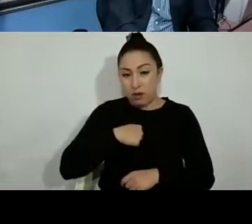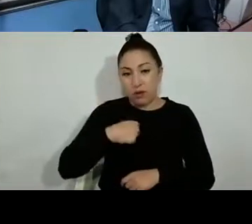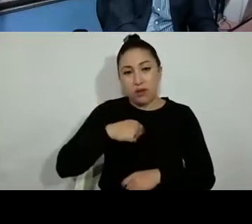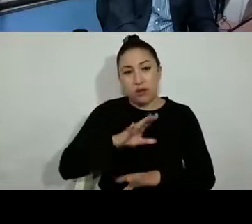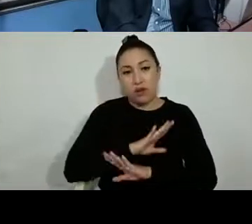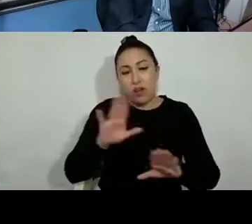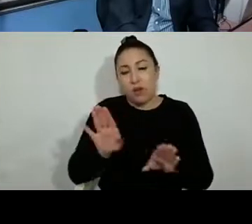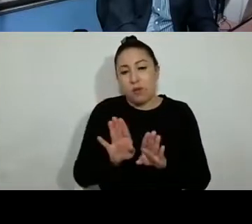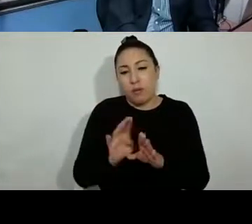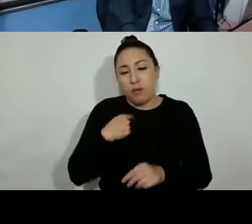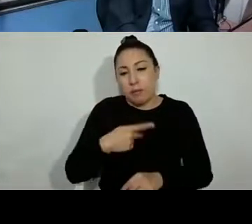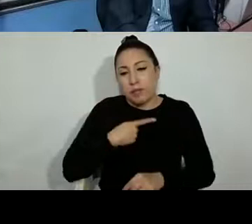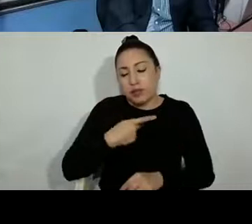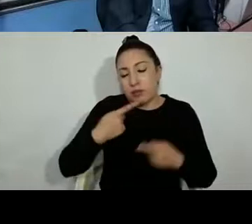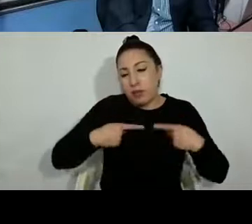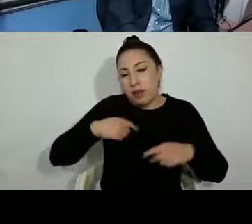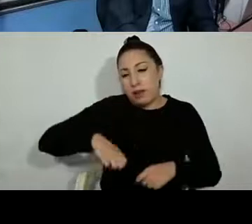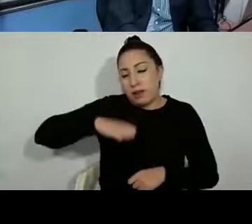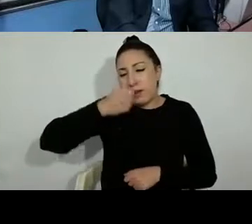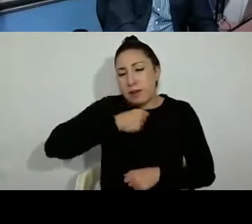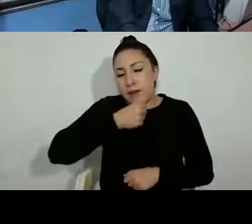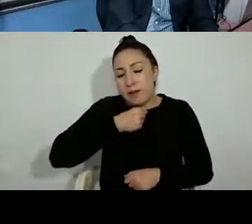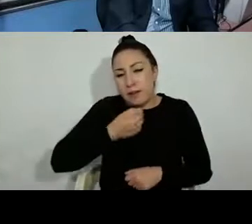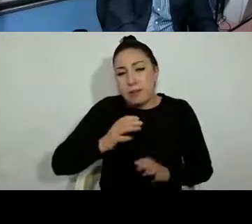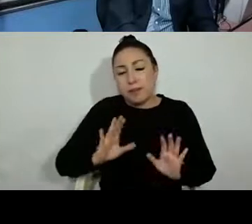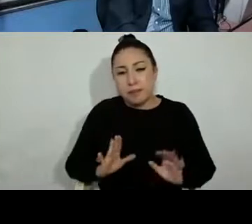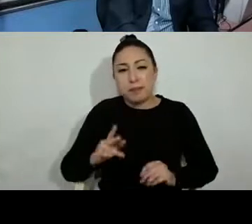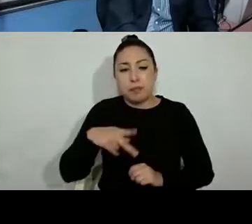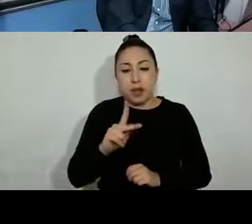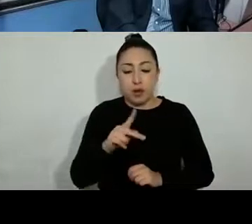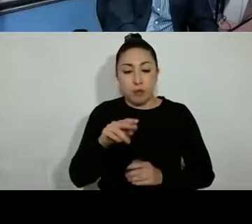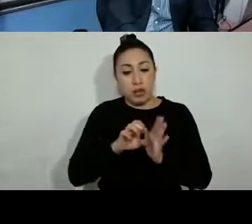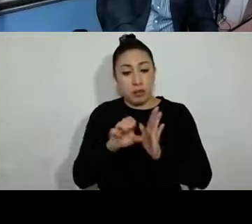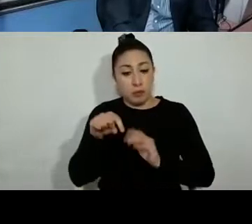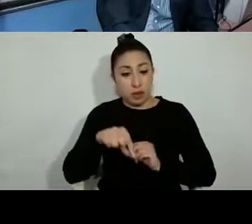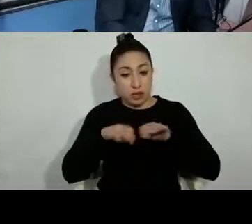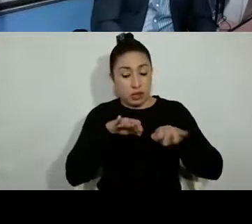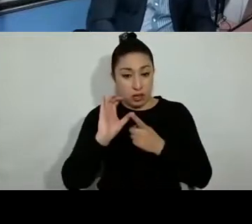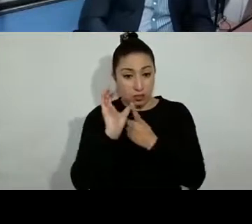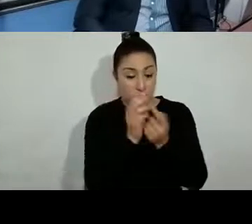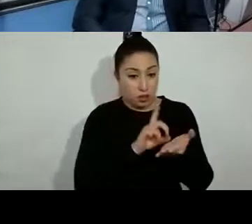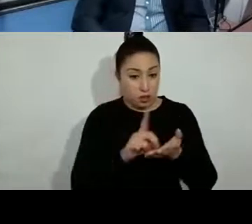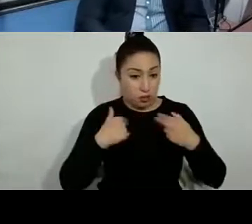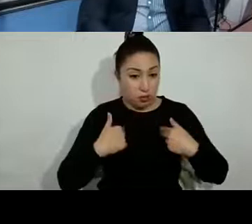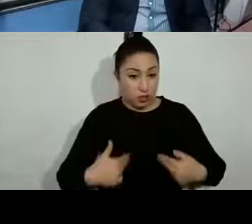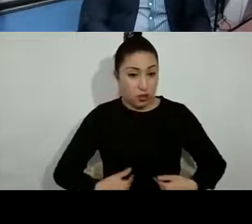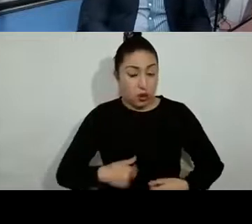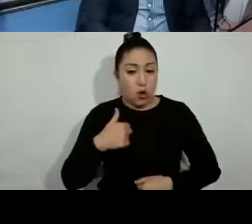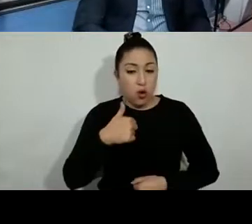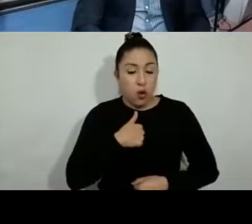salida, me da la oportunidad, por ejemplo, a través de la comisión, de